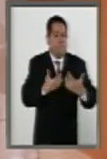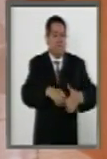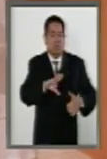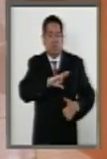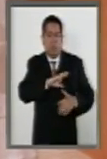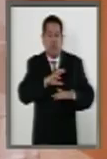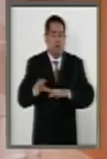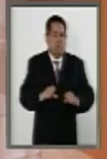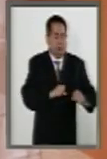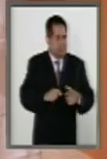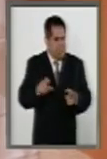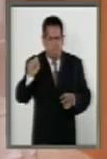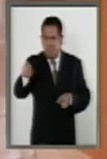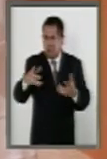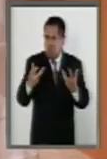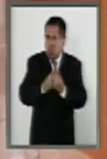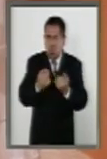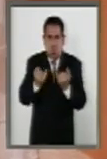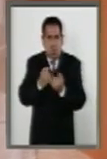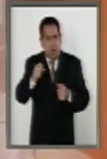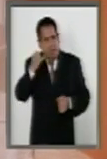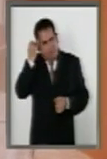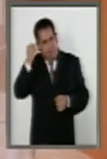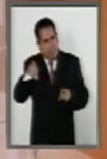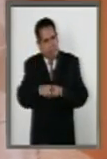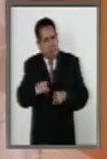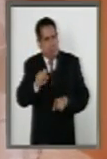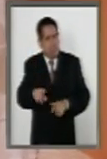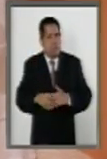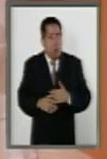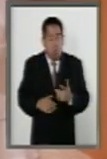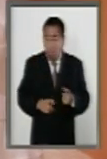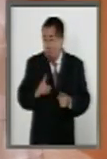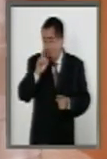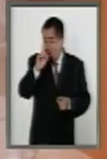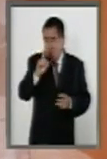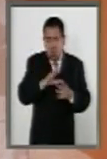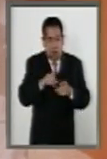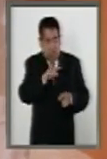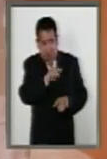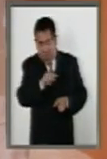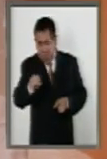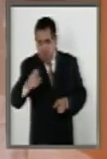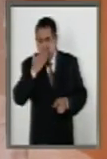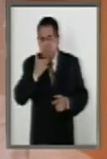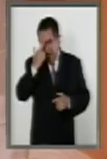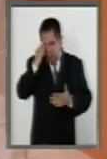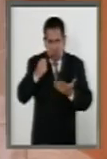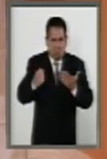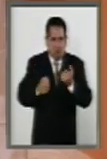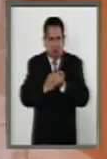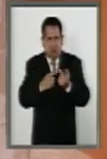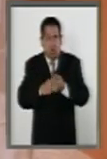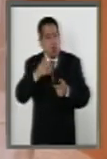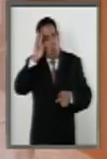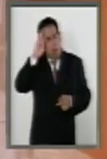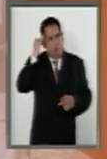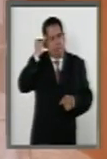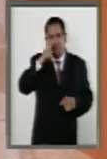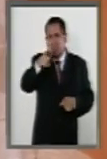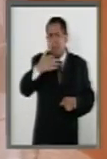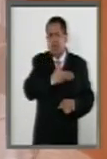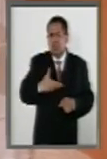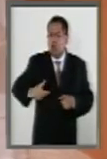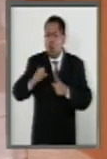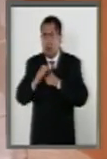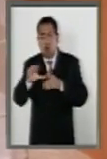Una seria limitación es que no fundamentan, yo esperaba que lo hiciera el presidente de la Comisión,